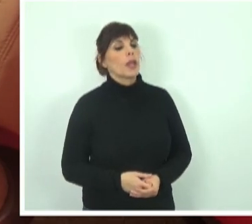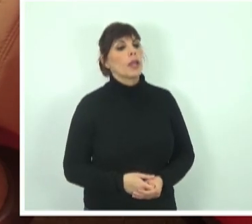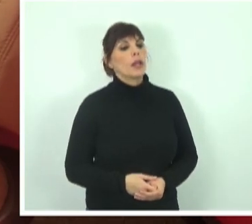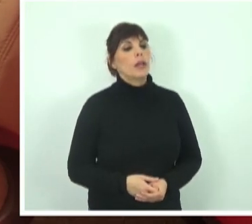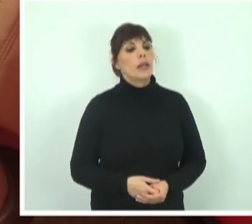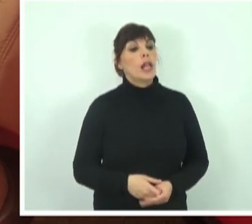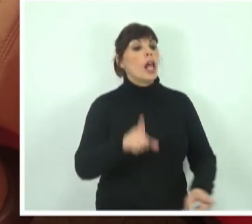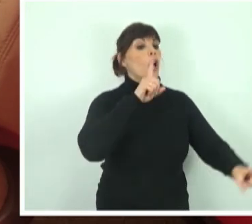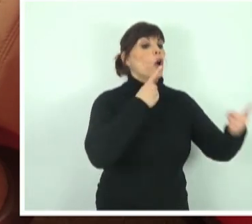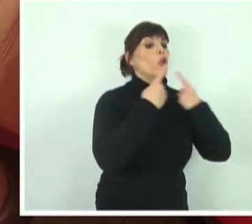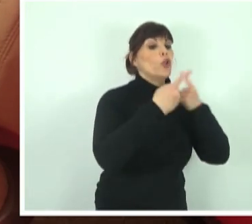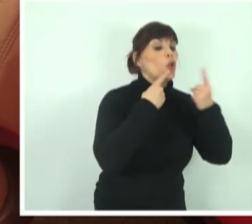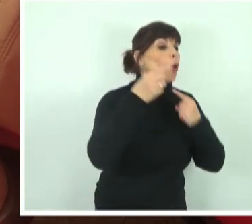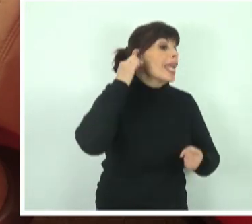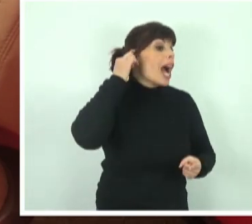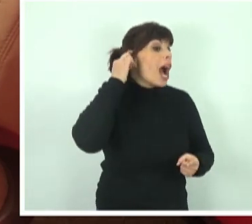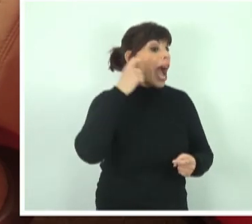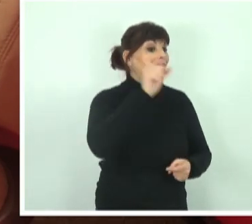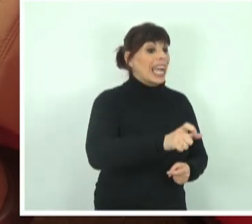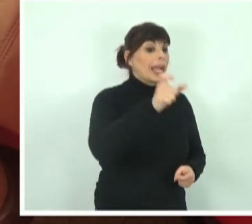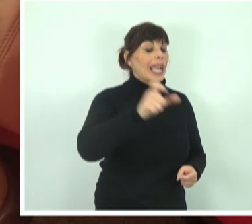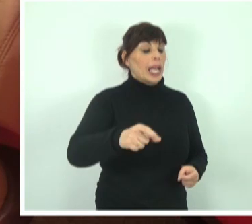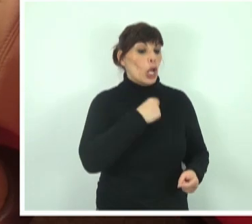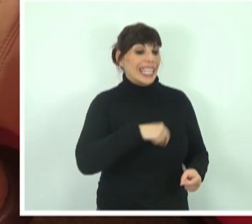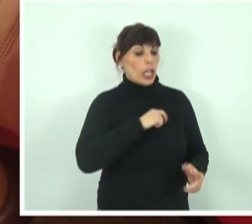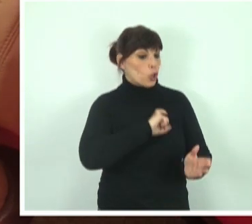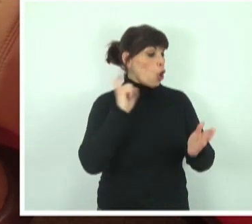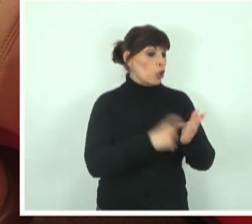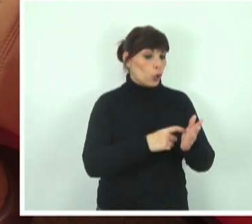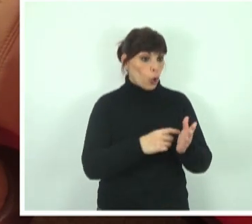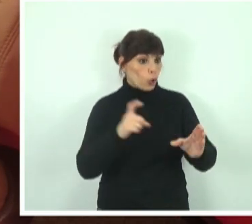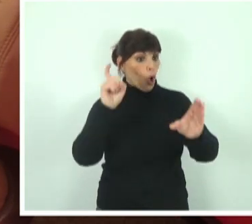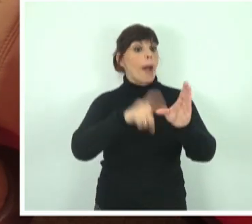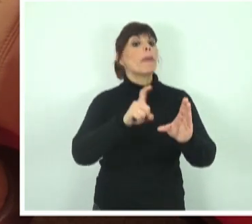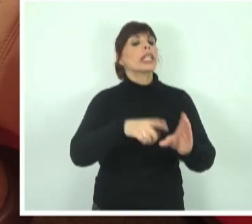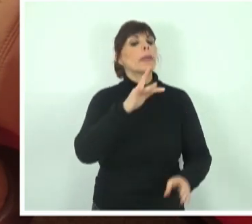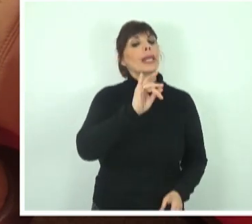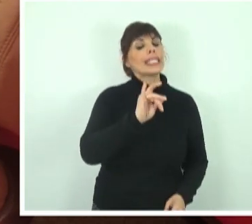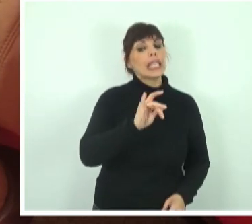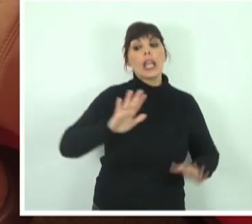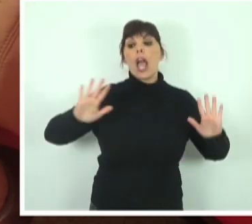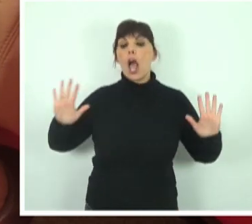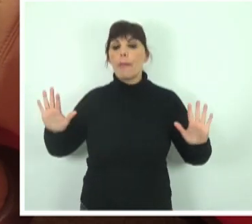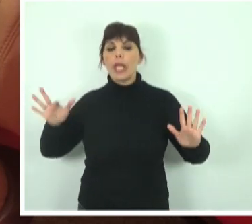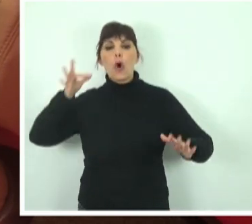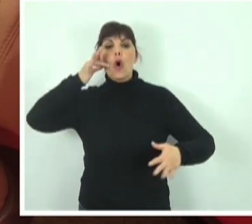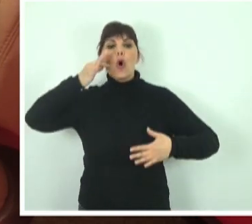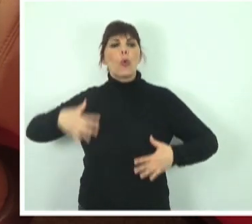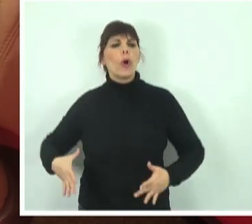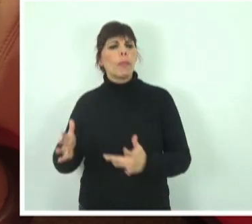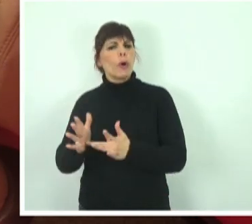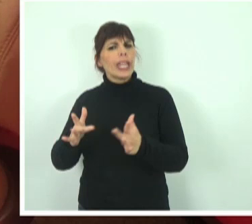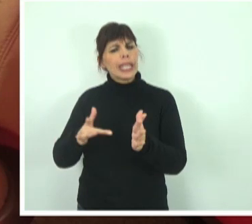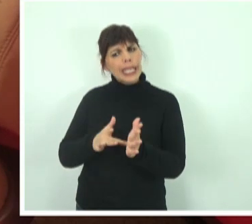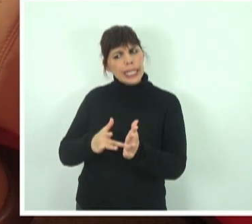¿son todos los cristianos parte de la novia? Sí. ¿Son todos los cristianos parte del cuerpo? No. ¿Por qué? Porque para